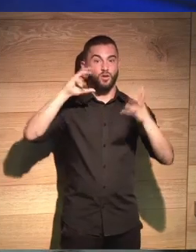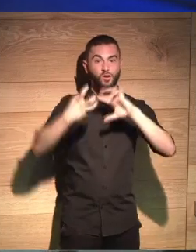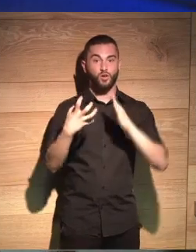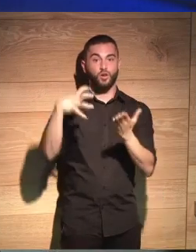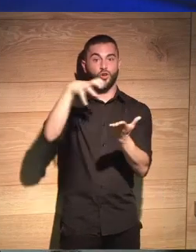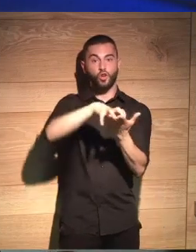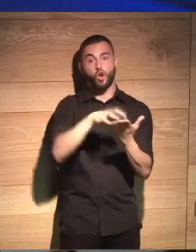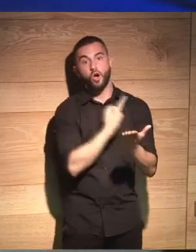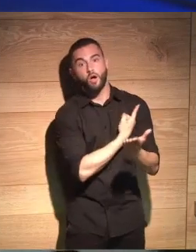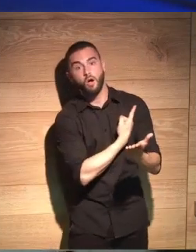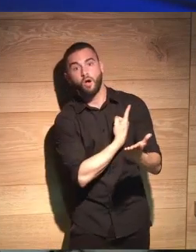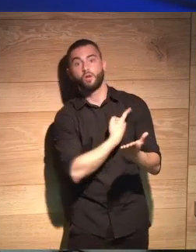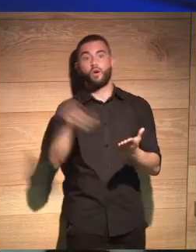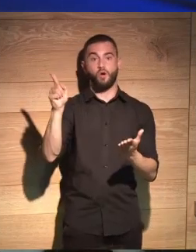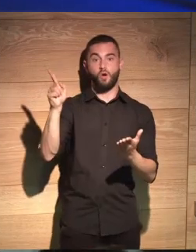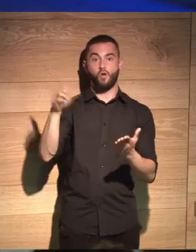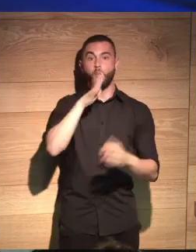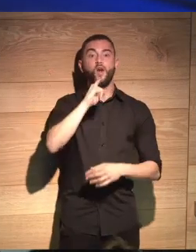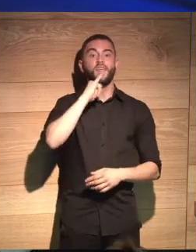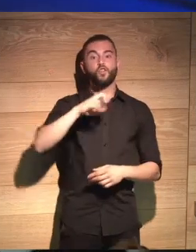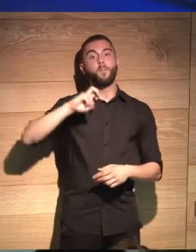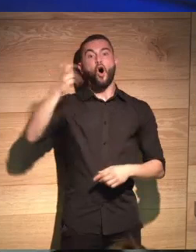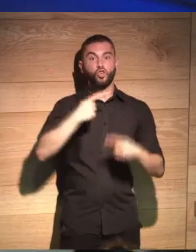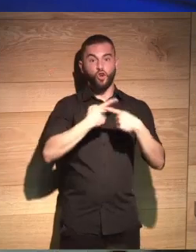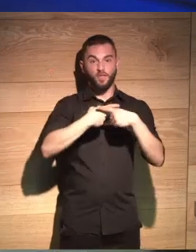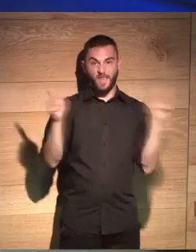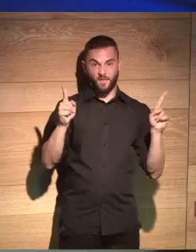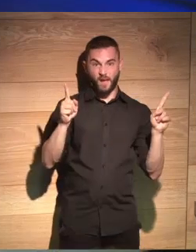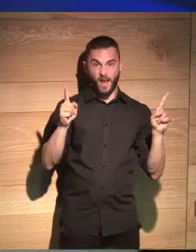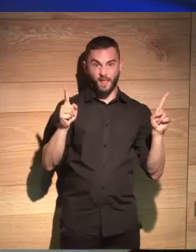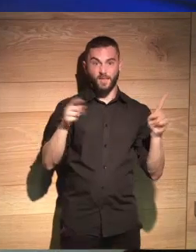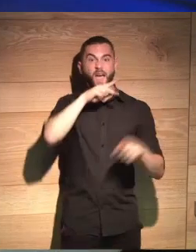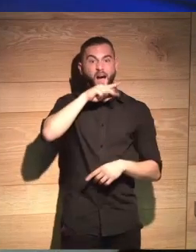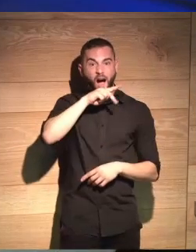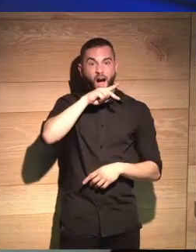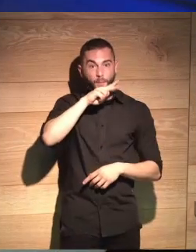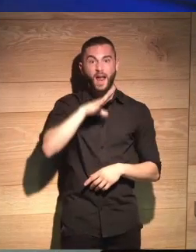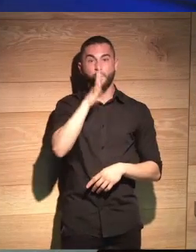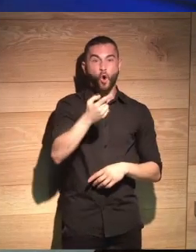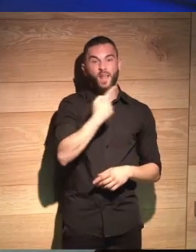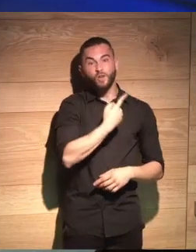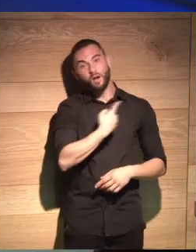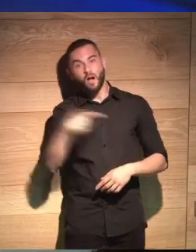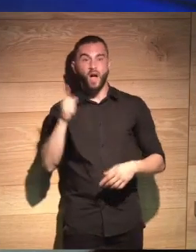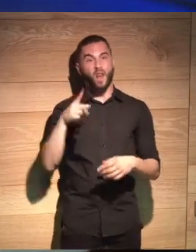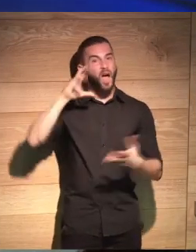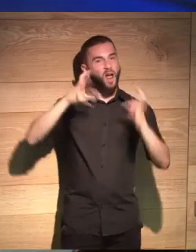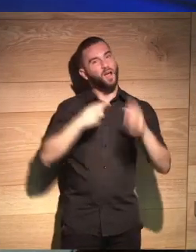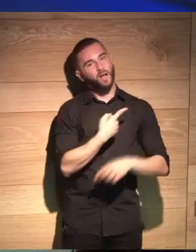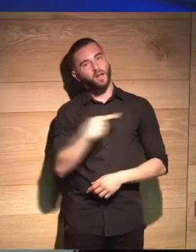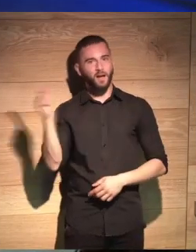Inglés. Bueno, tú tenías razón. Entonces está clarísimo. De